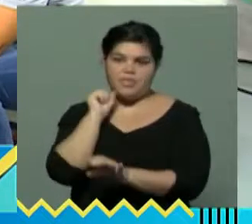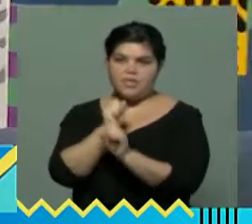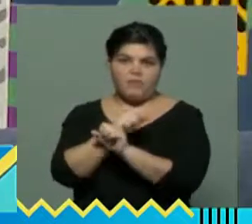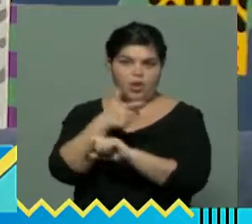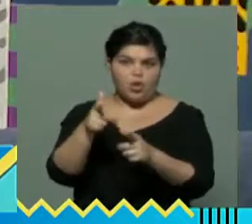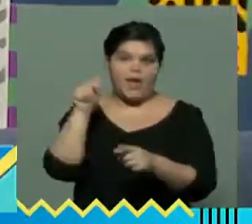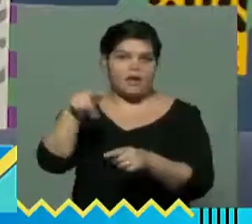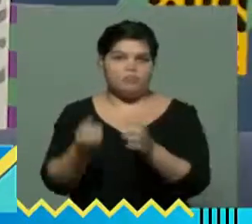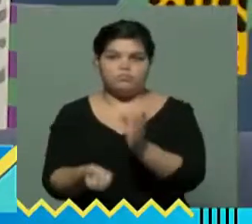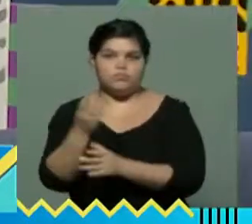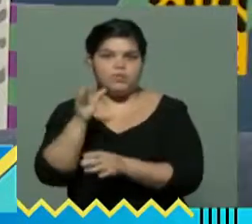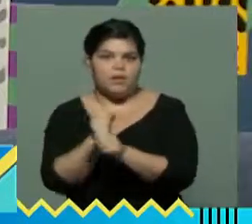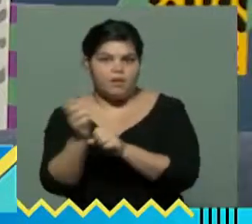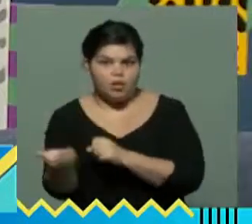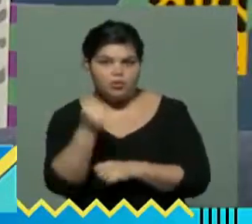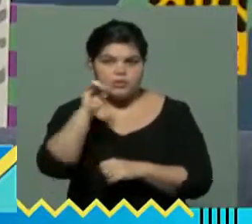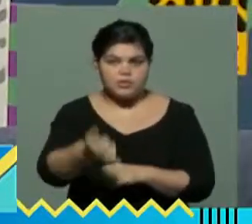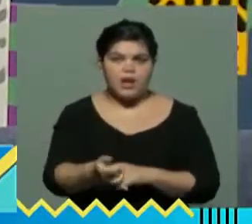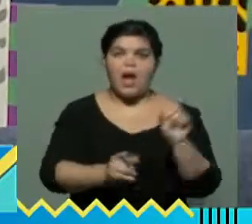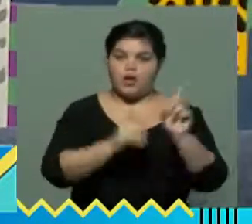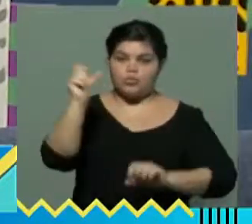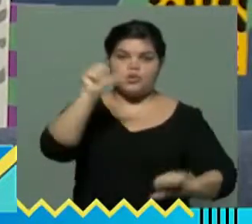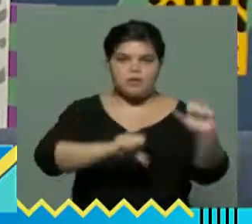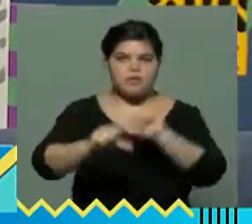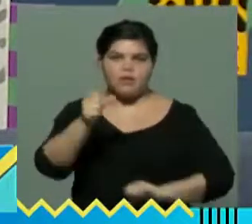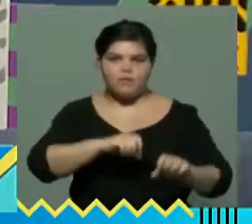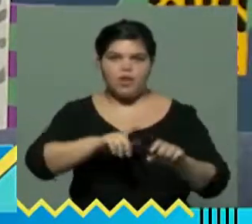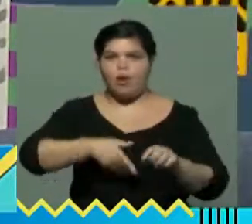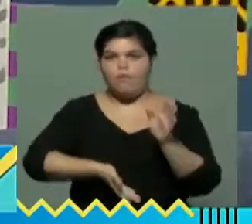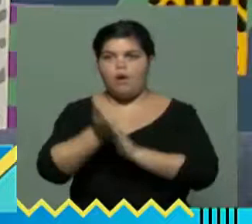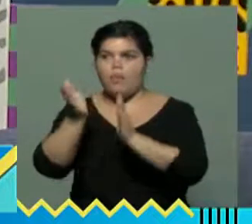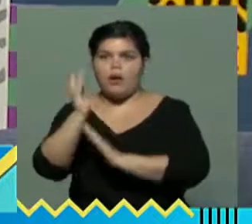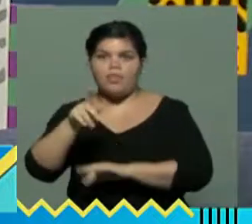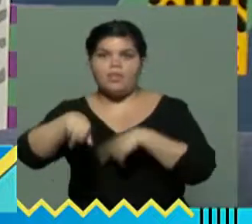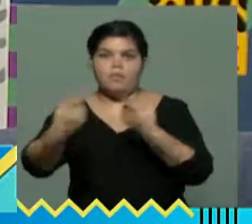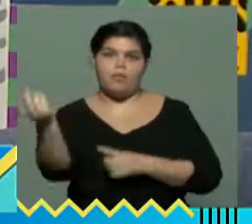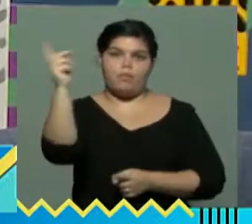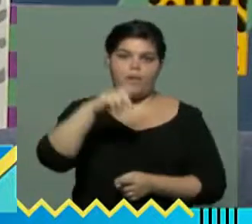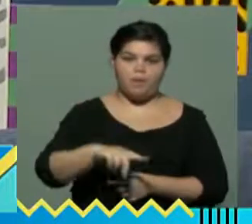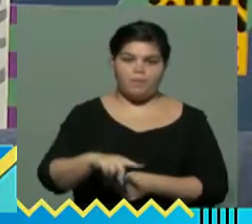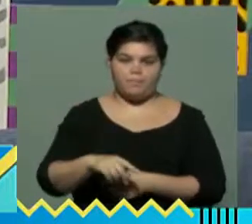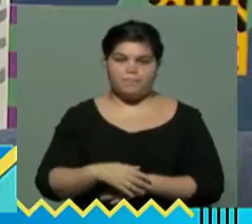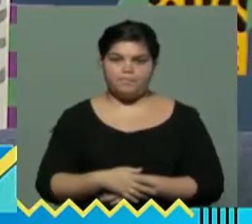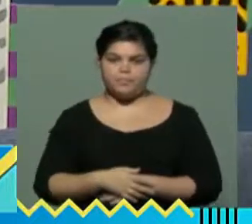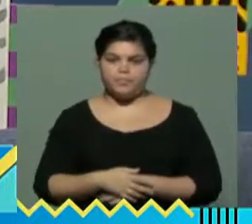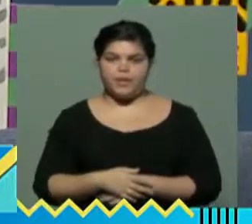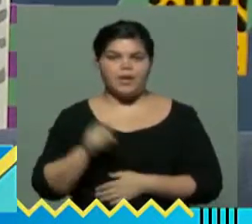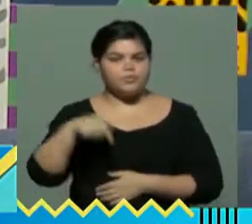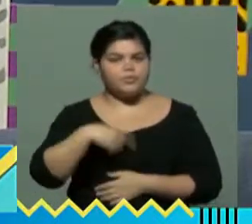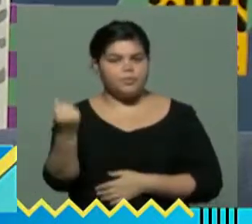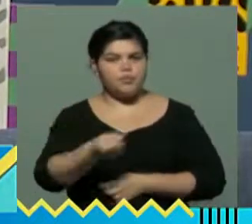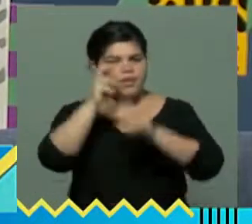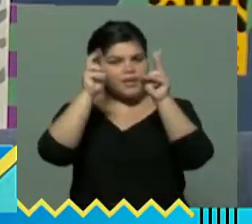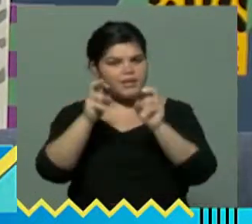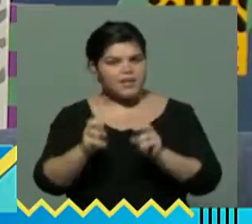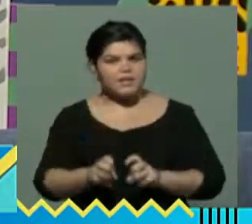hecho también que muchos científicos volvieron a la Argentina después de haberse ido en el 2000. Por eso digo que hay que analizar, sí o sí, cuando